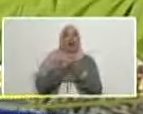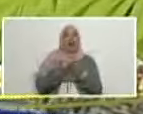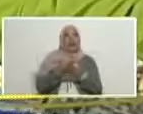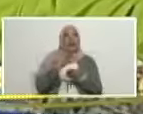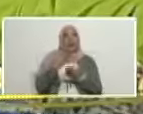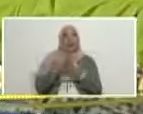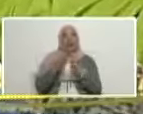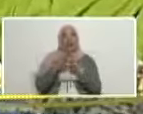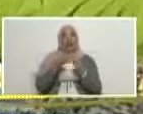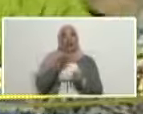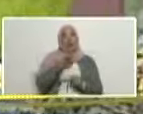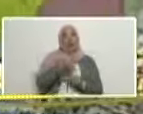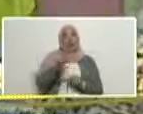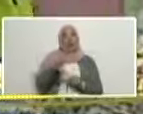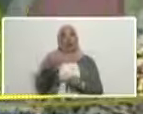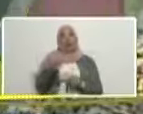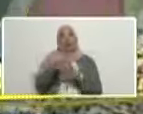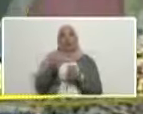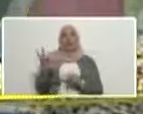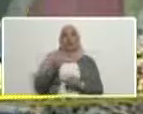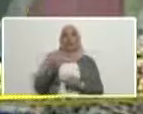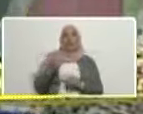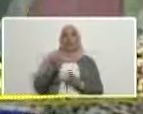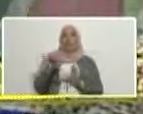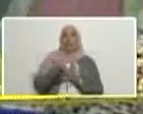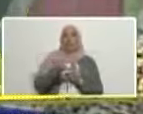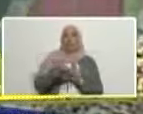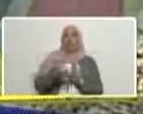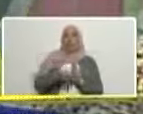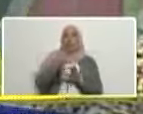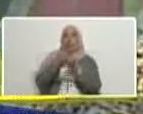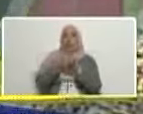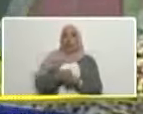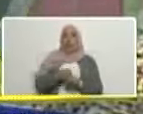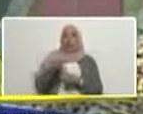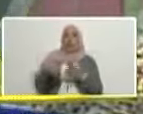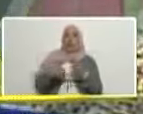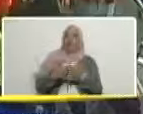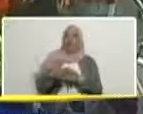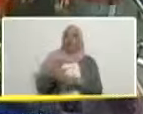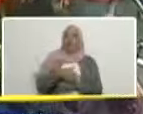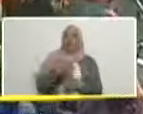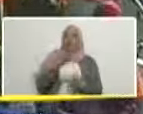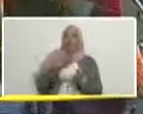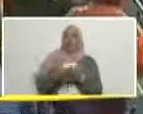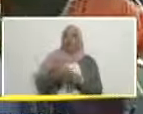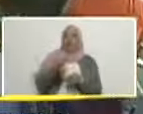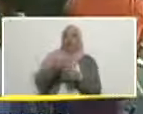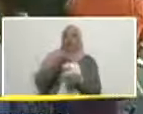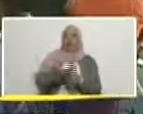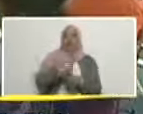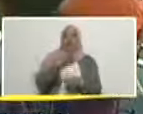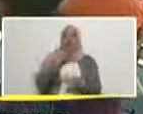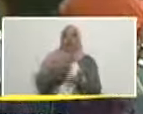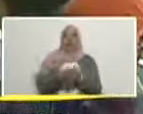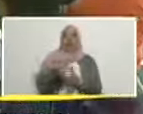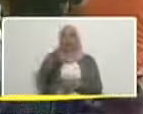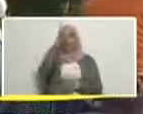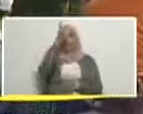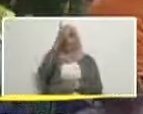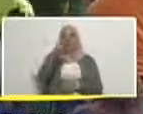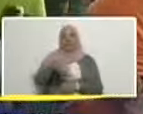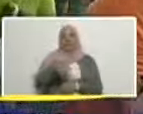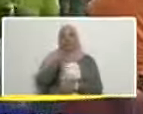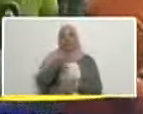a todos ustedes, gracias a todos los vecinos y vecinas que me esperaron en las calles. Gracias, Coro. Gracias, Falcón. Esta